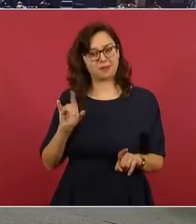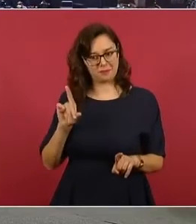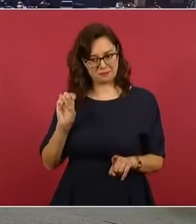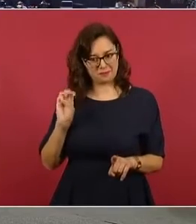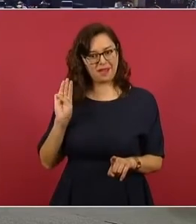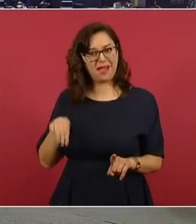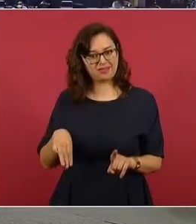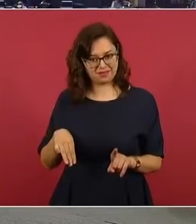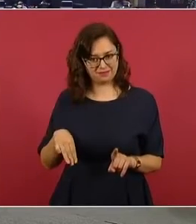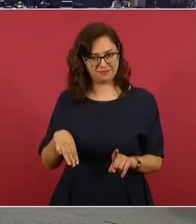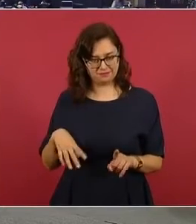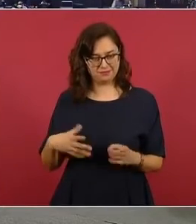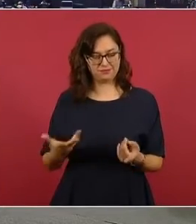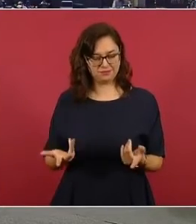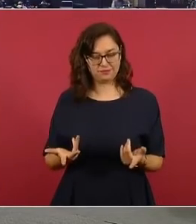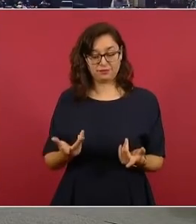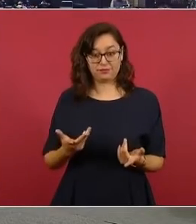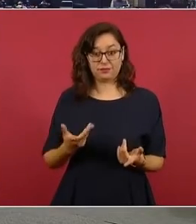estuvieron en una cumbre.